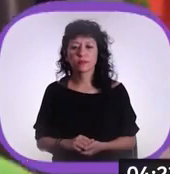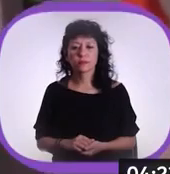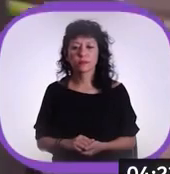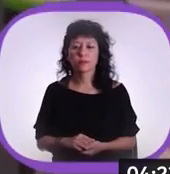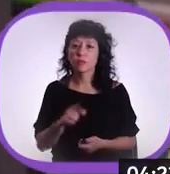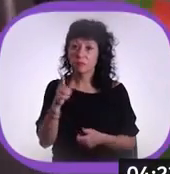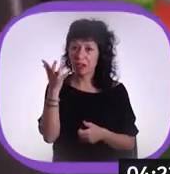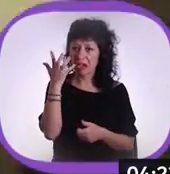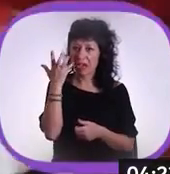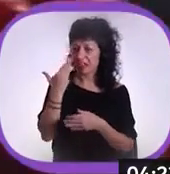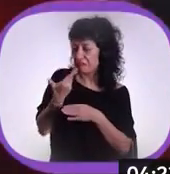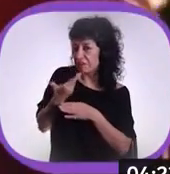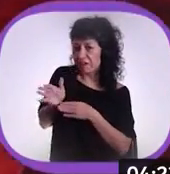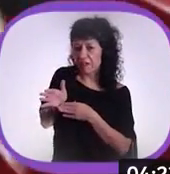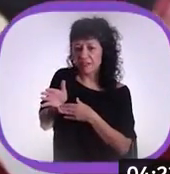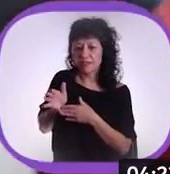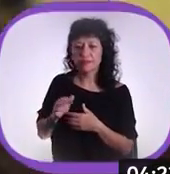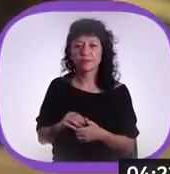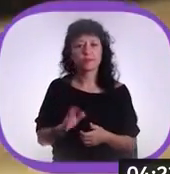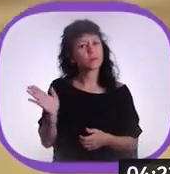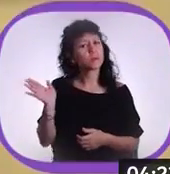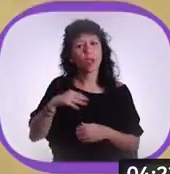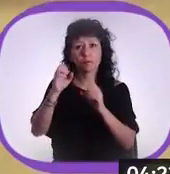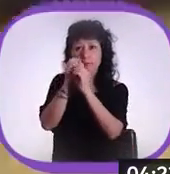Dejaste lado al gatito, Zoom. ¡Todos al portal!